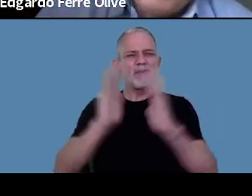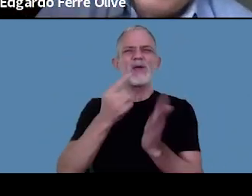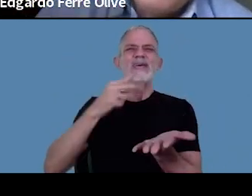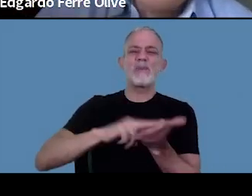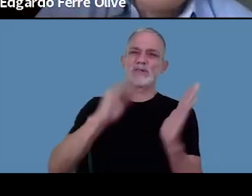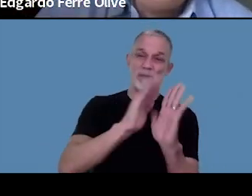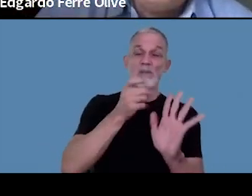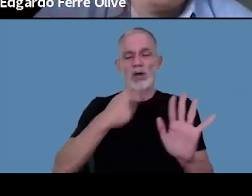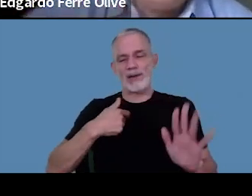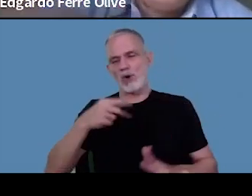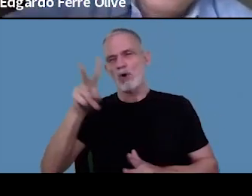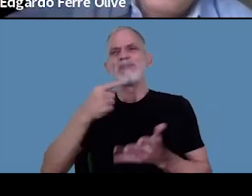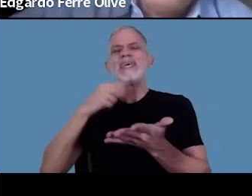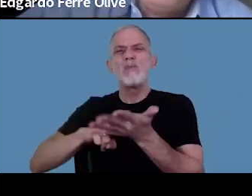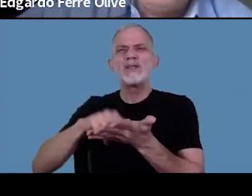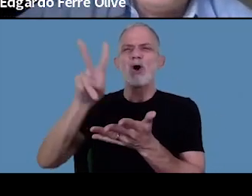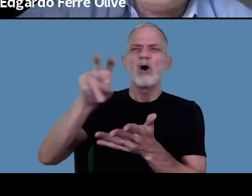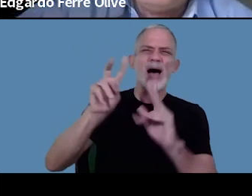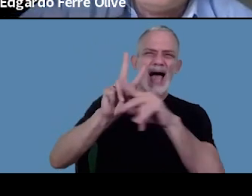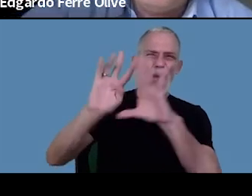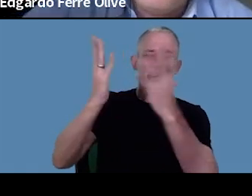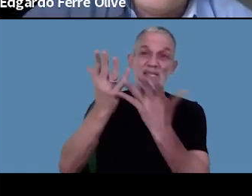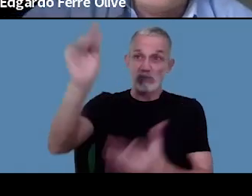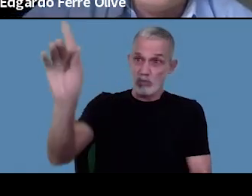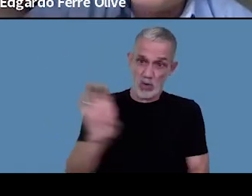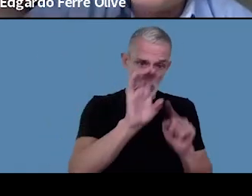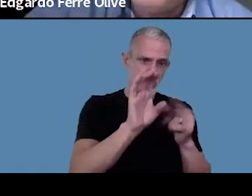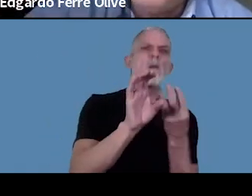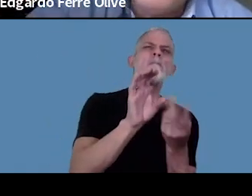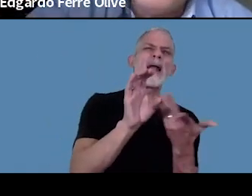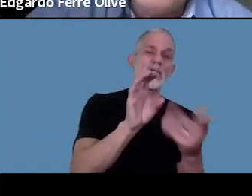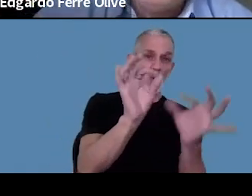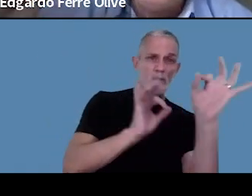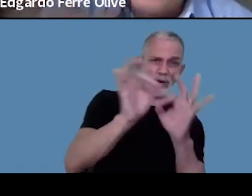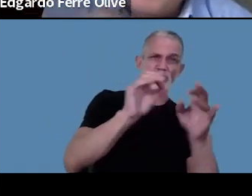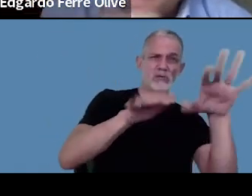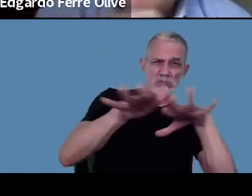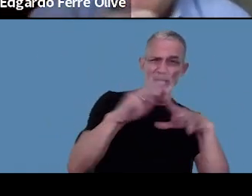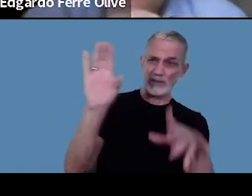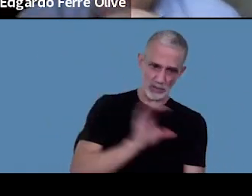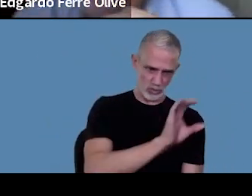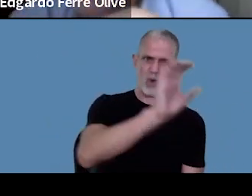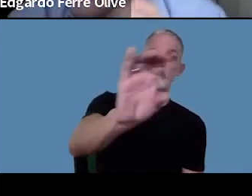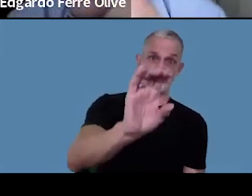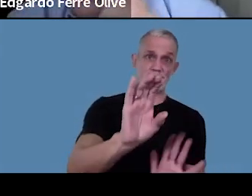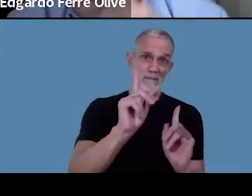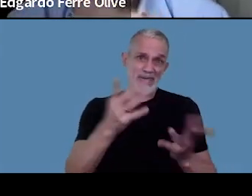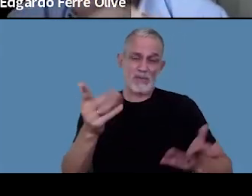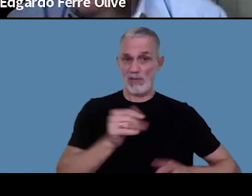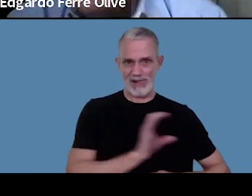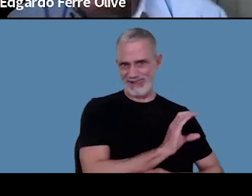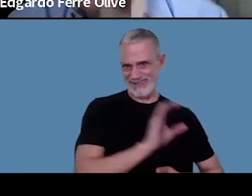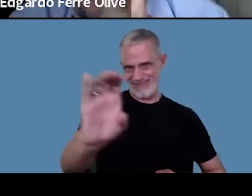impuesto ambiental, ¿qué destino puede tener? Un destino ambiental específico, proyecto ambiental, una actividad ambiental. Pero también puedo producir